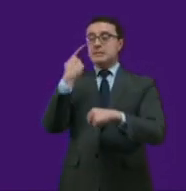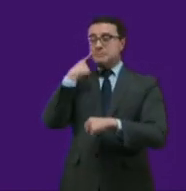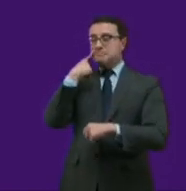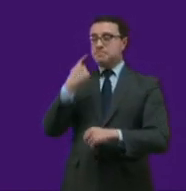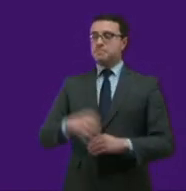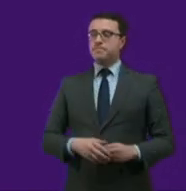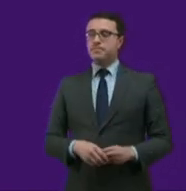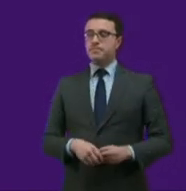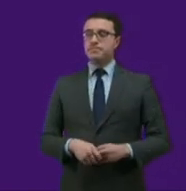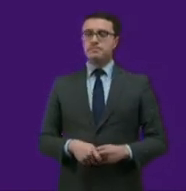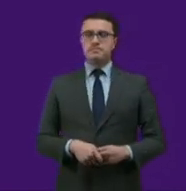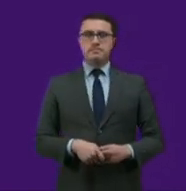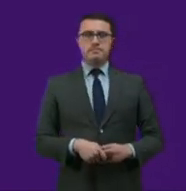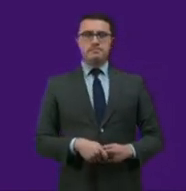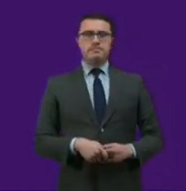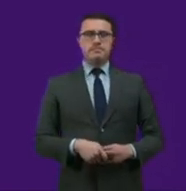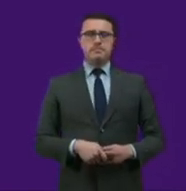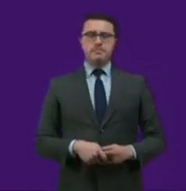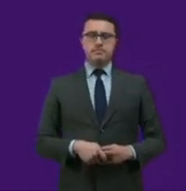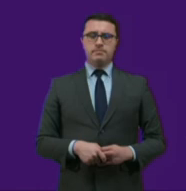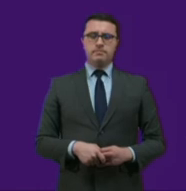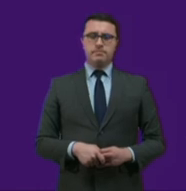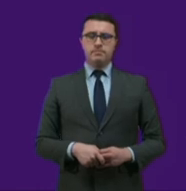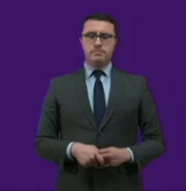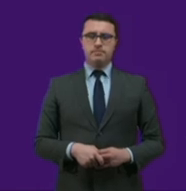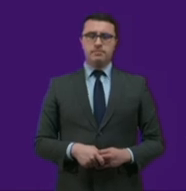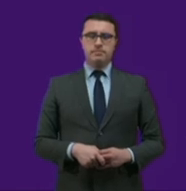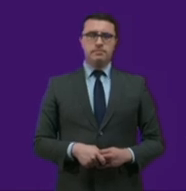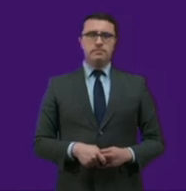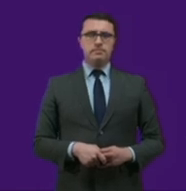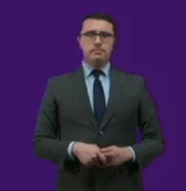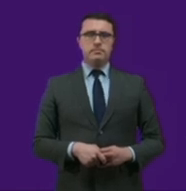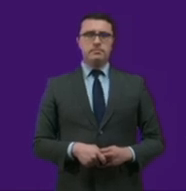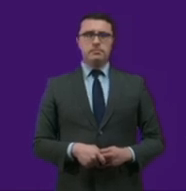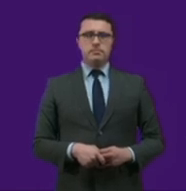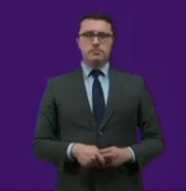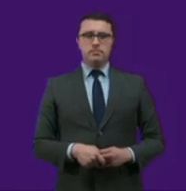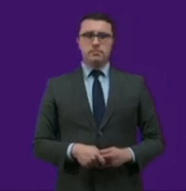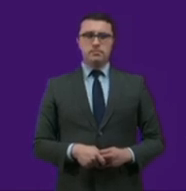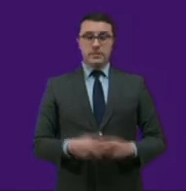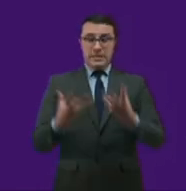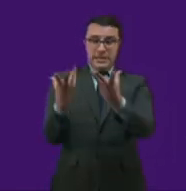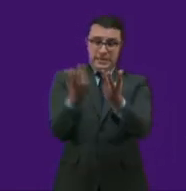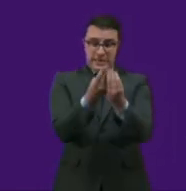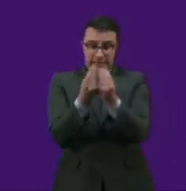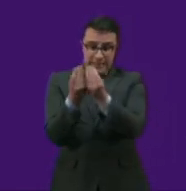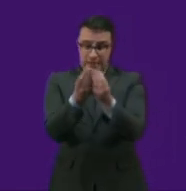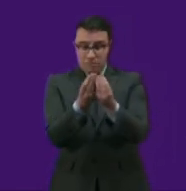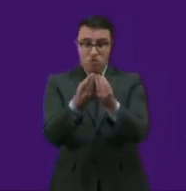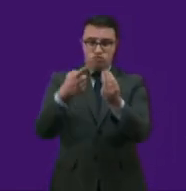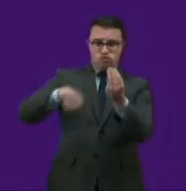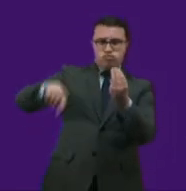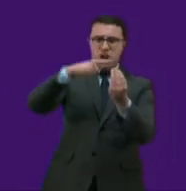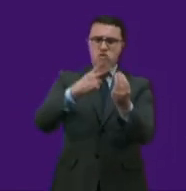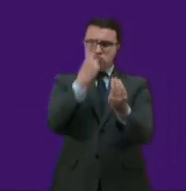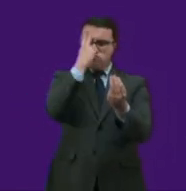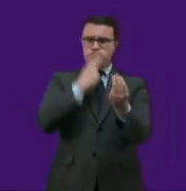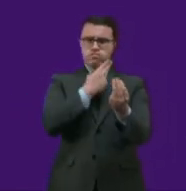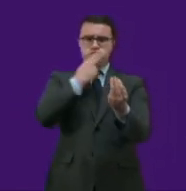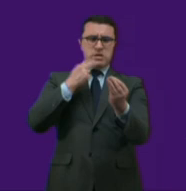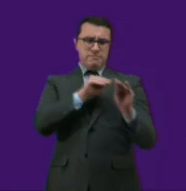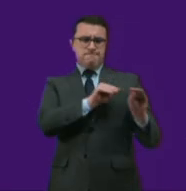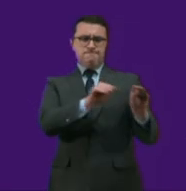logra, qué mecanismos existen para que un equipo se comprometa, para